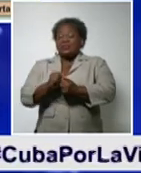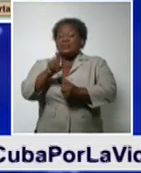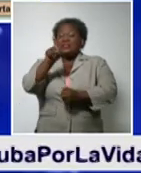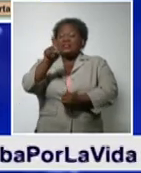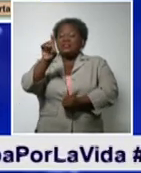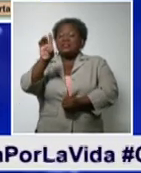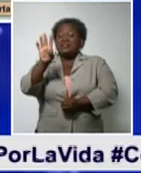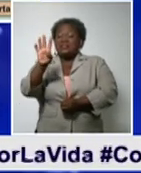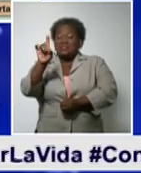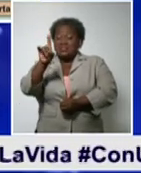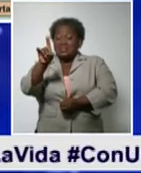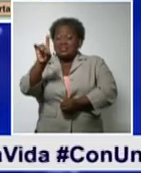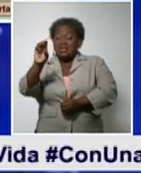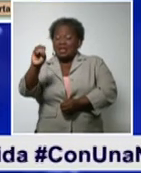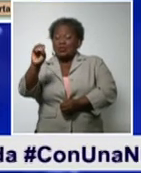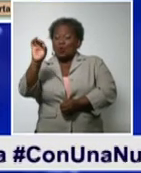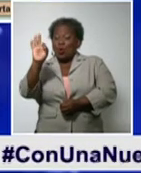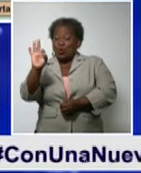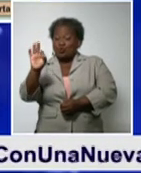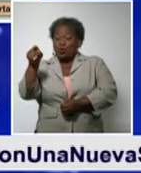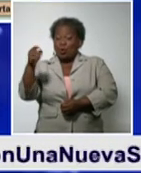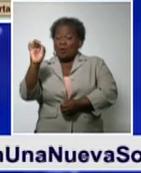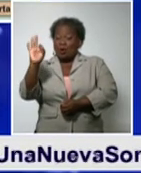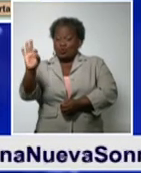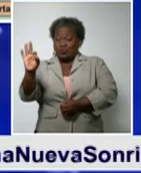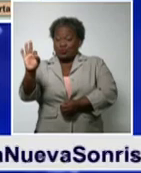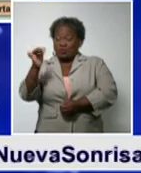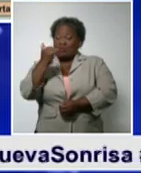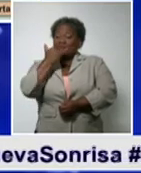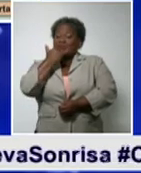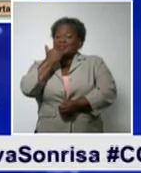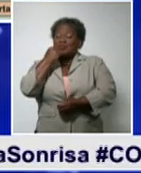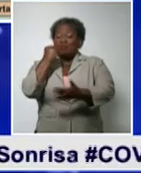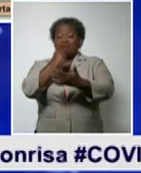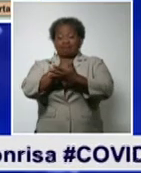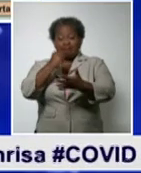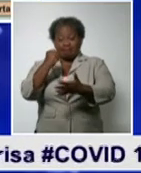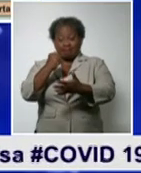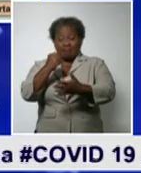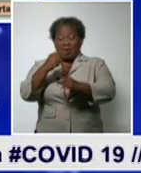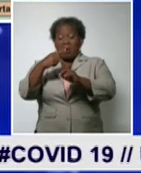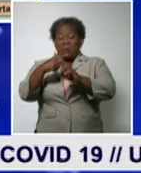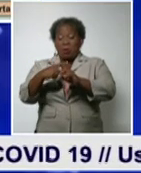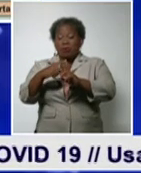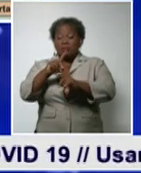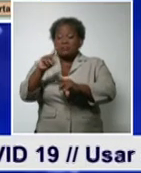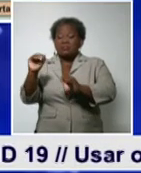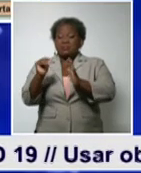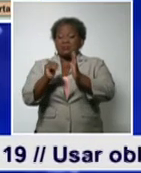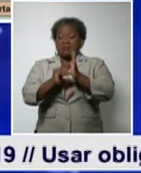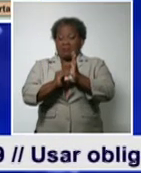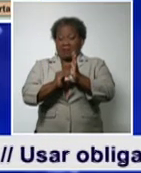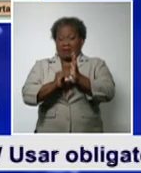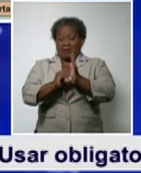108,8 tasas de incidencia de casos confirmados de COVID-19 por 100.000 habitantes. En